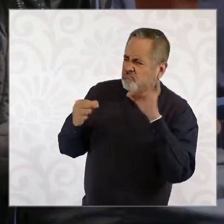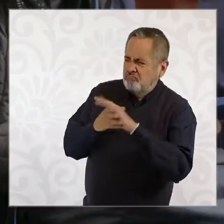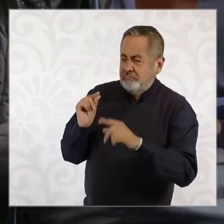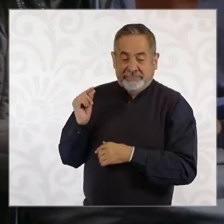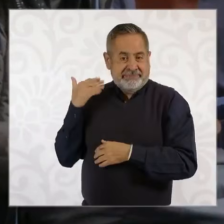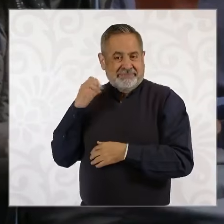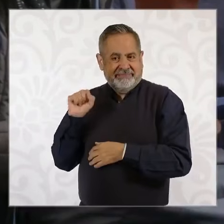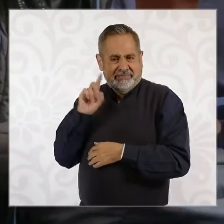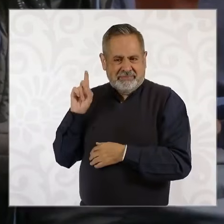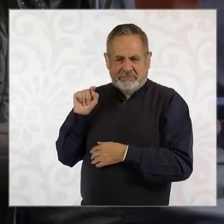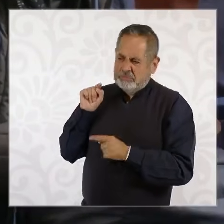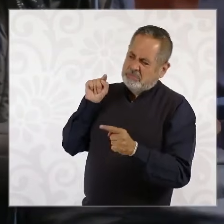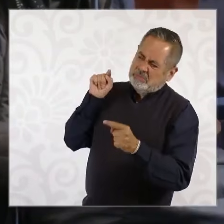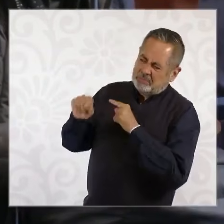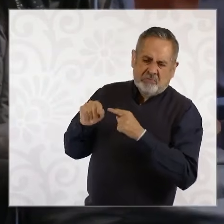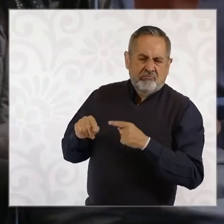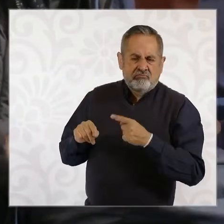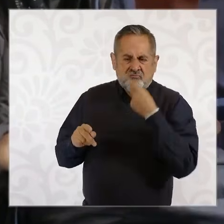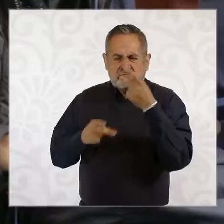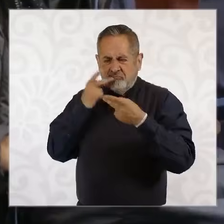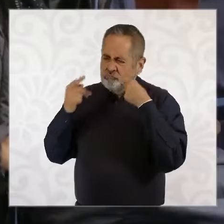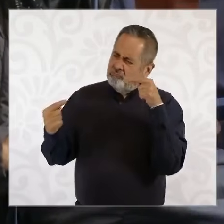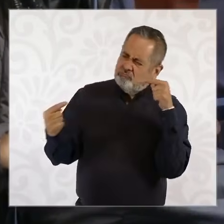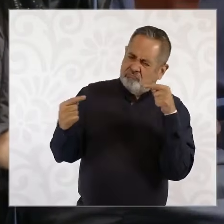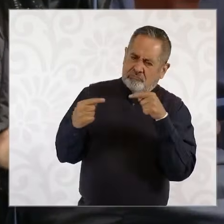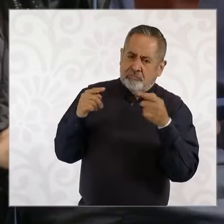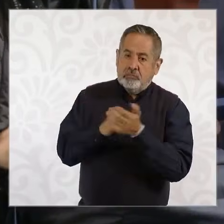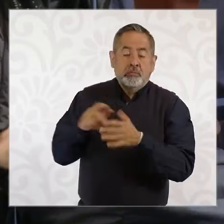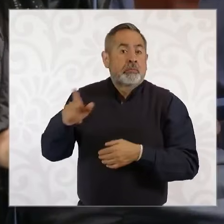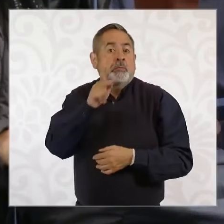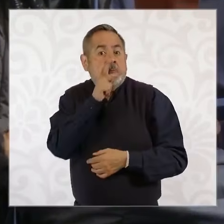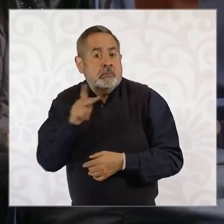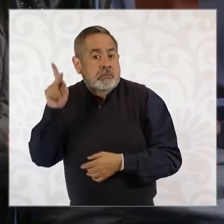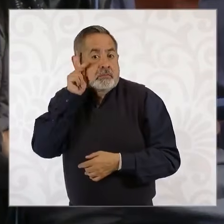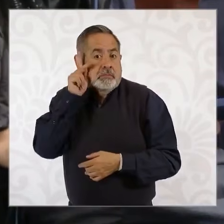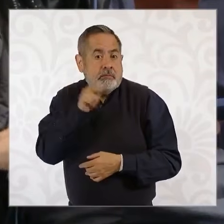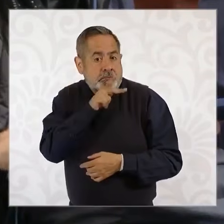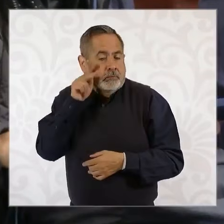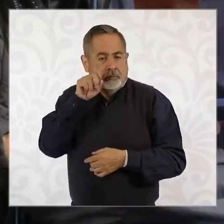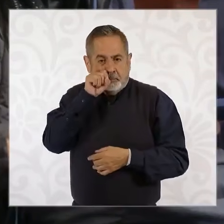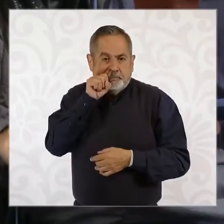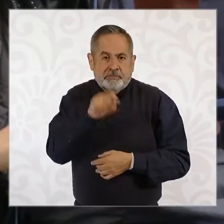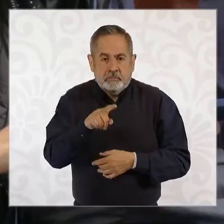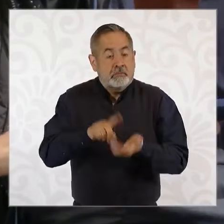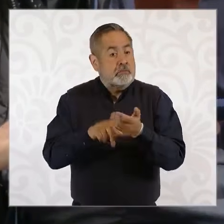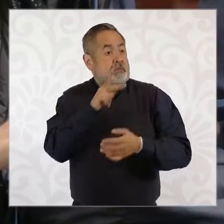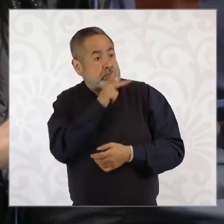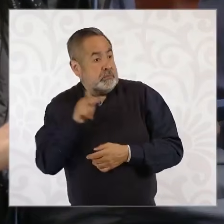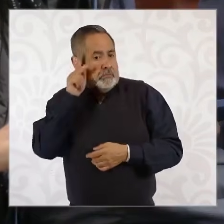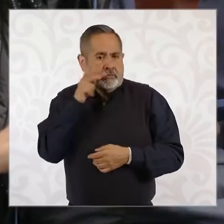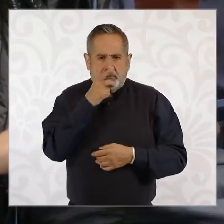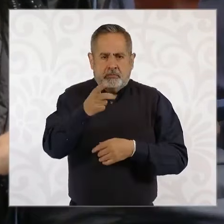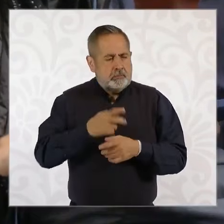también tuvo ahí un par de intercambios con el Papa, incluso el sumo pontífice